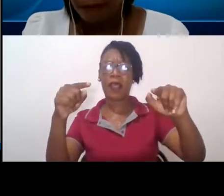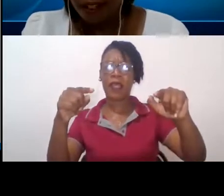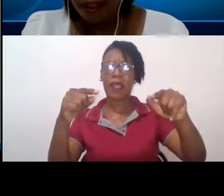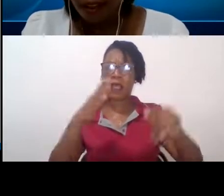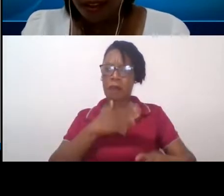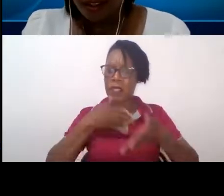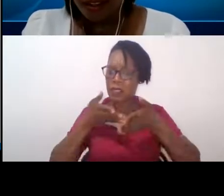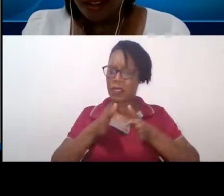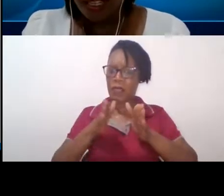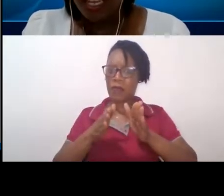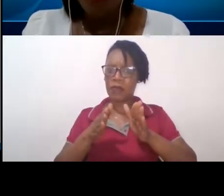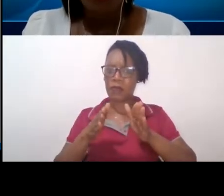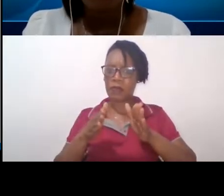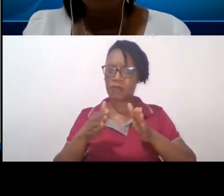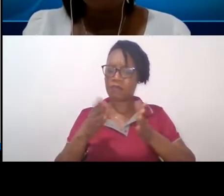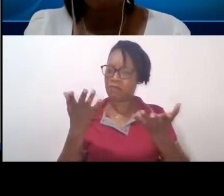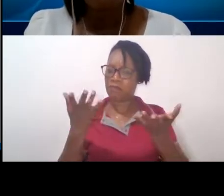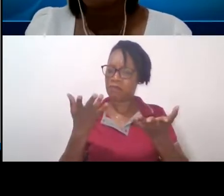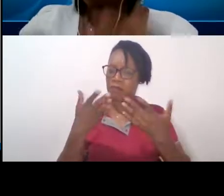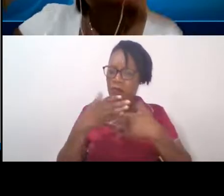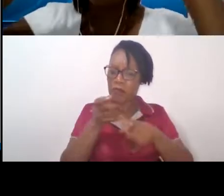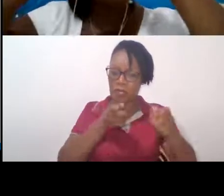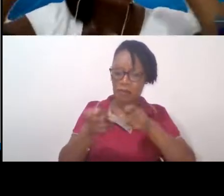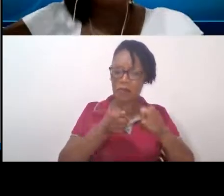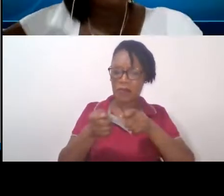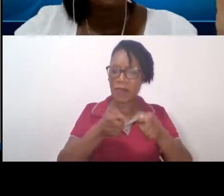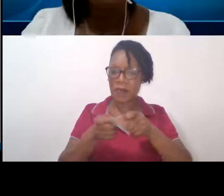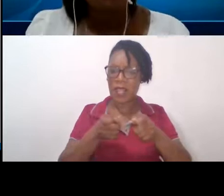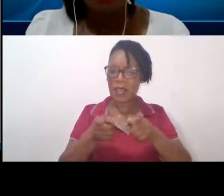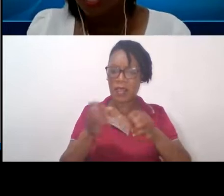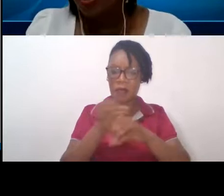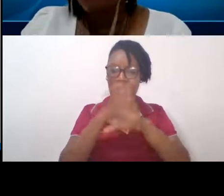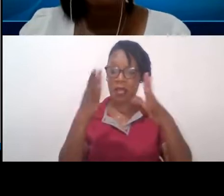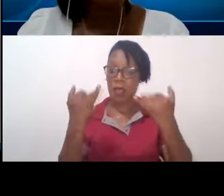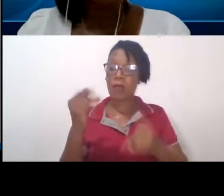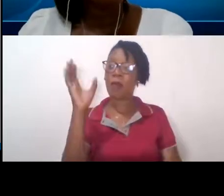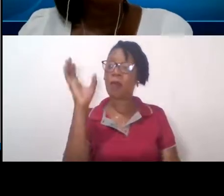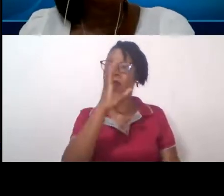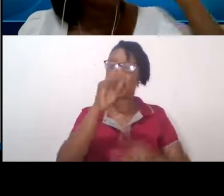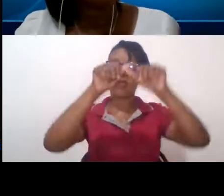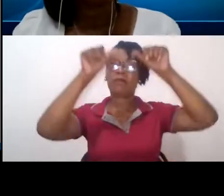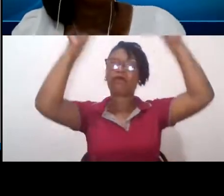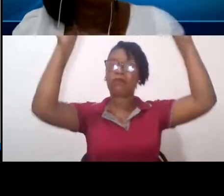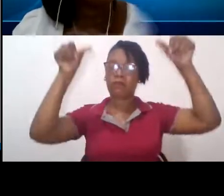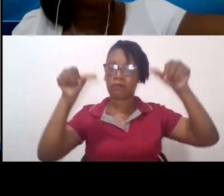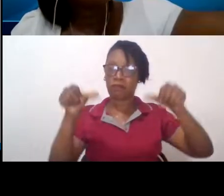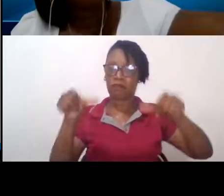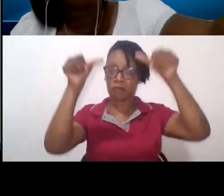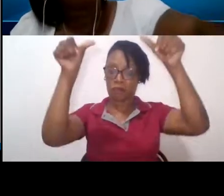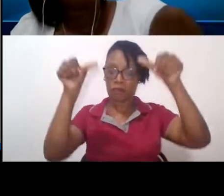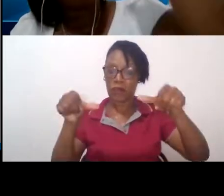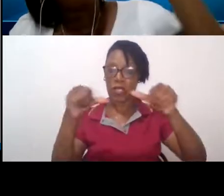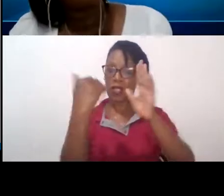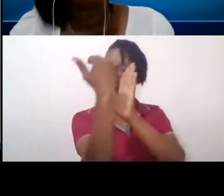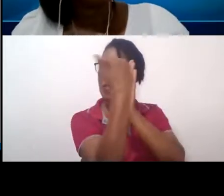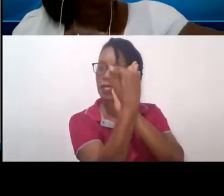mañana. Y ella dijo, lo que yo hice fue, bueno, busqué un cartel grande y empecé y les hice una lista. Ok, en la mañana